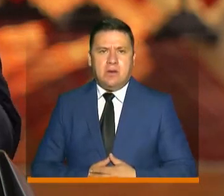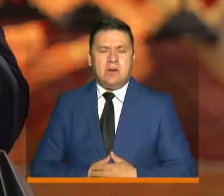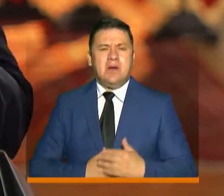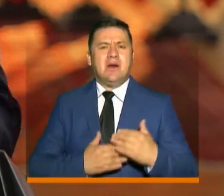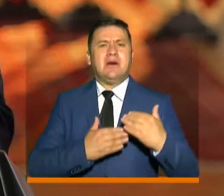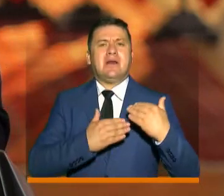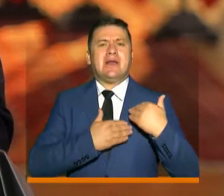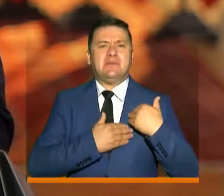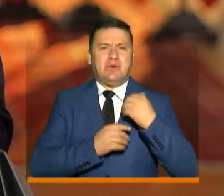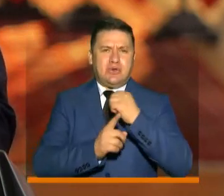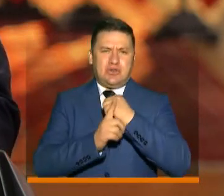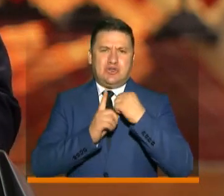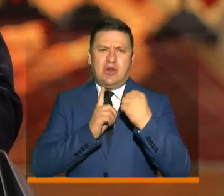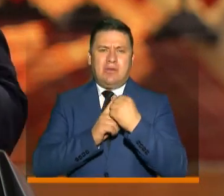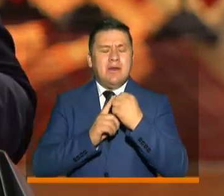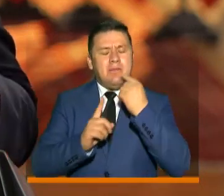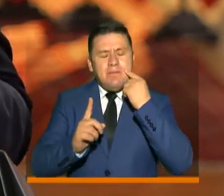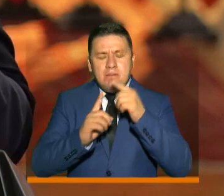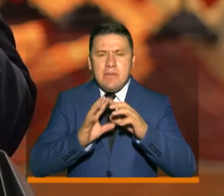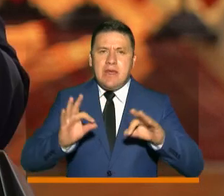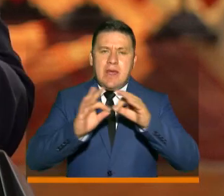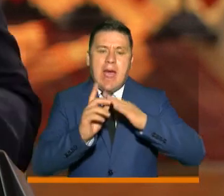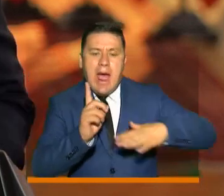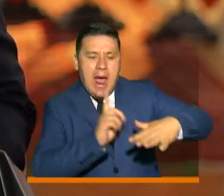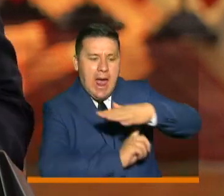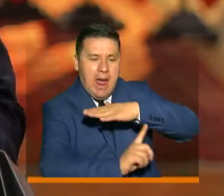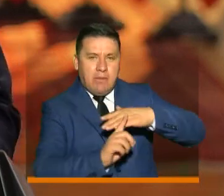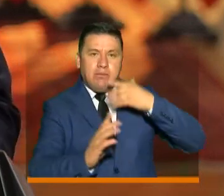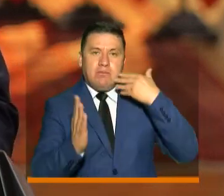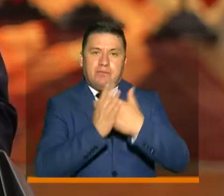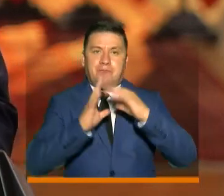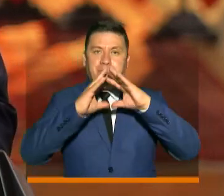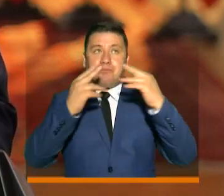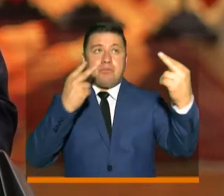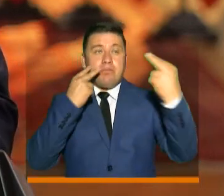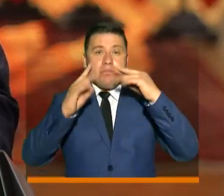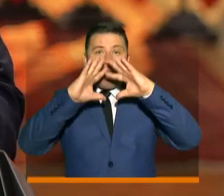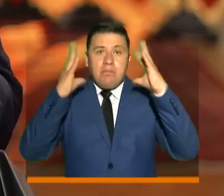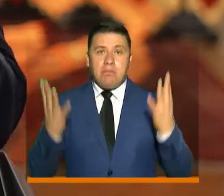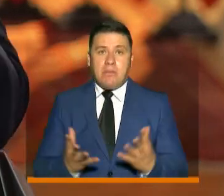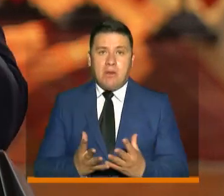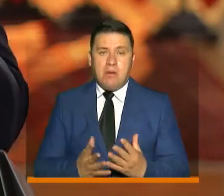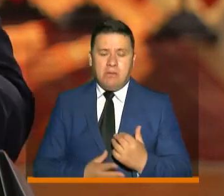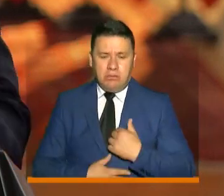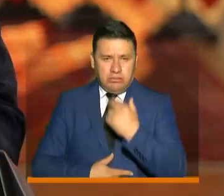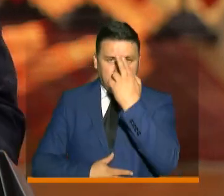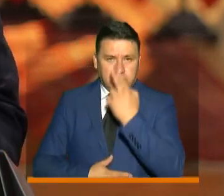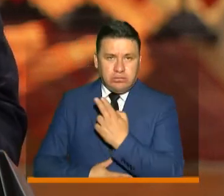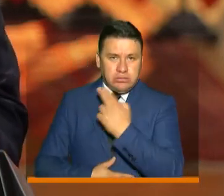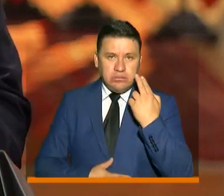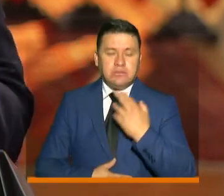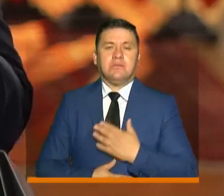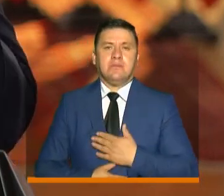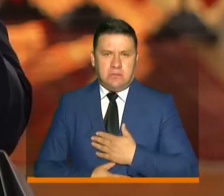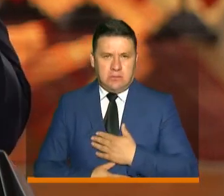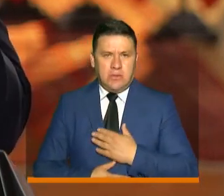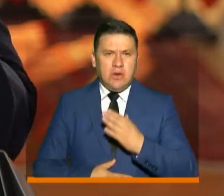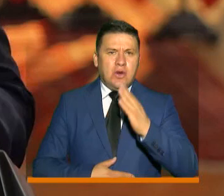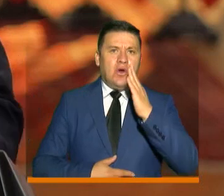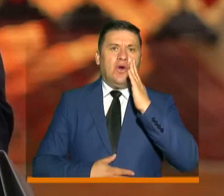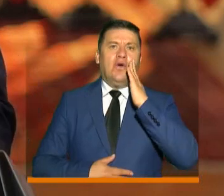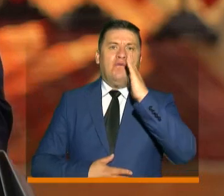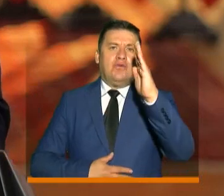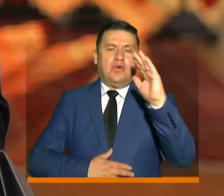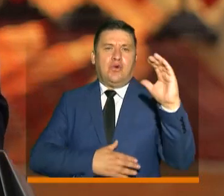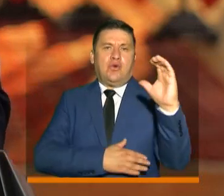responsabilidad social y ambiental probada ante los ojos del mundo nuestro compromiso con el futuro de